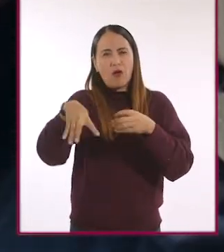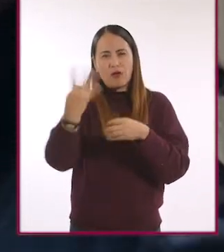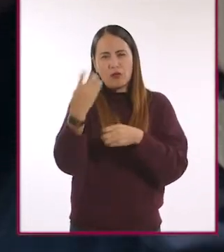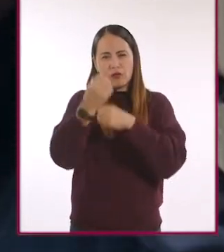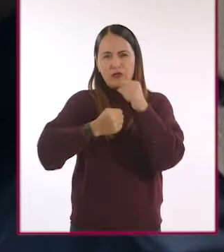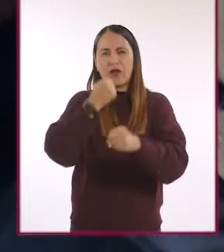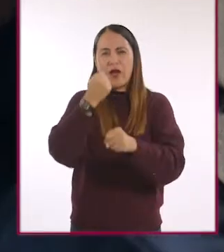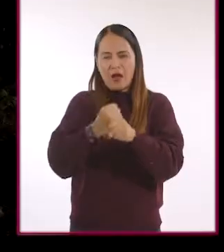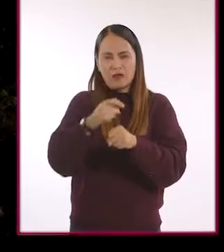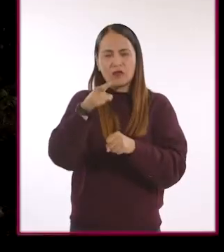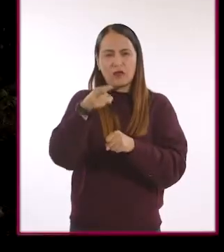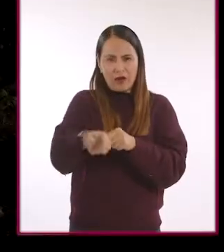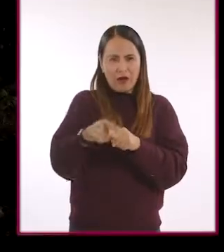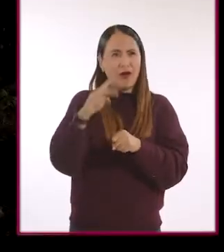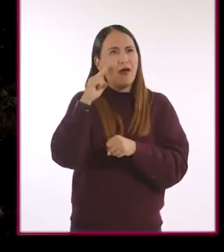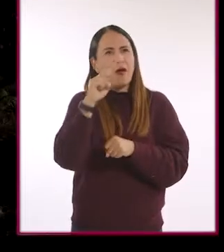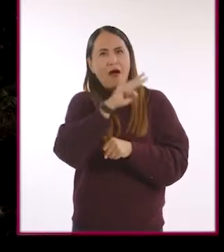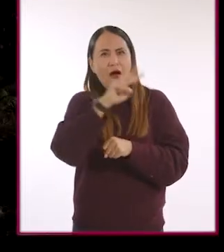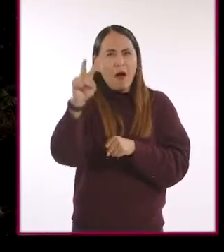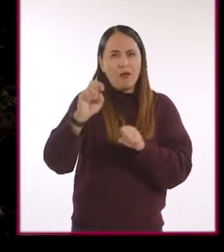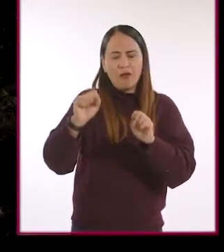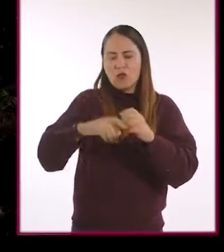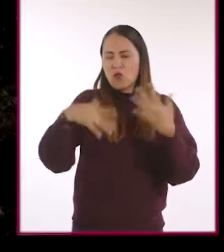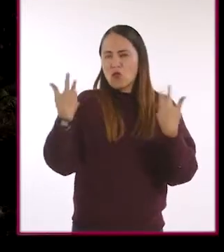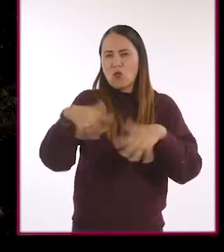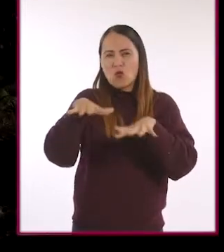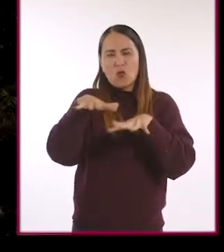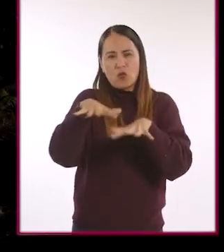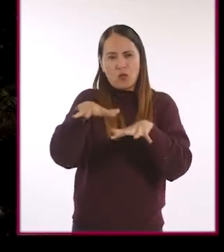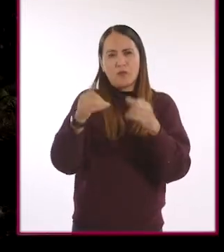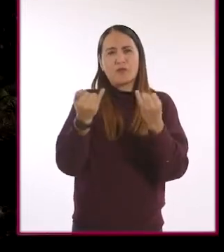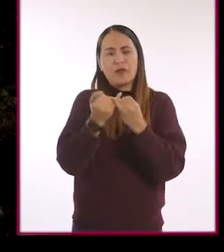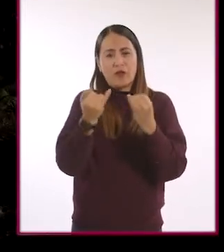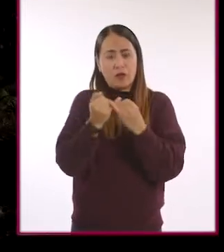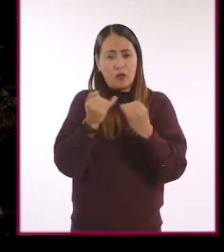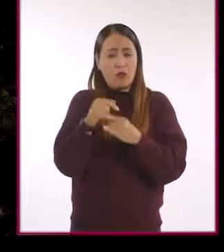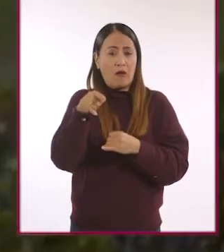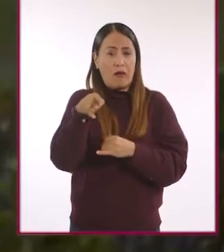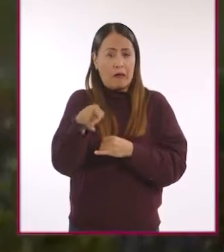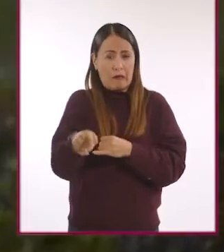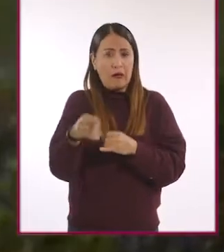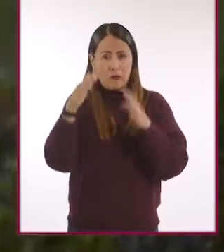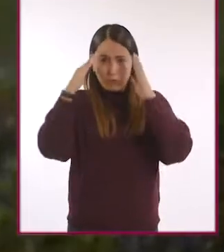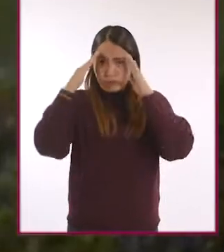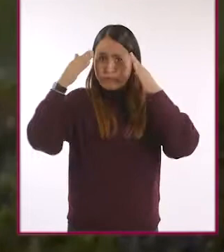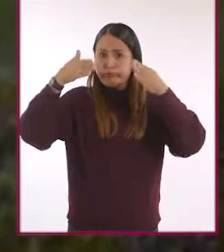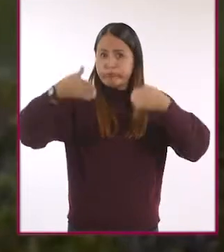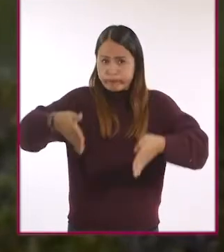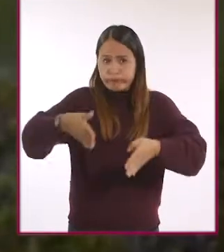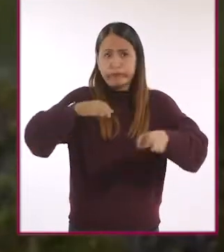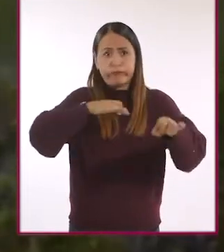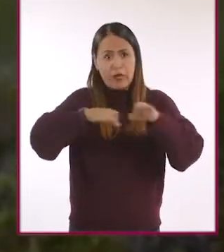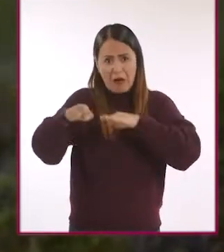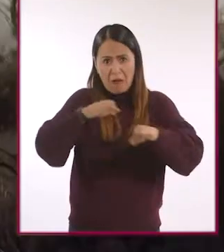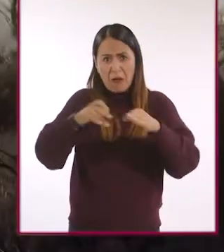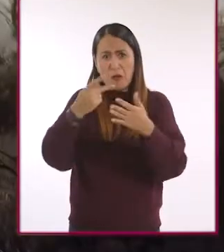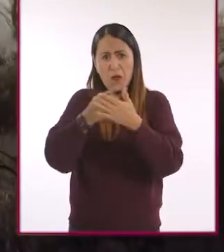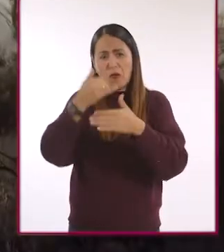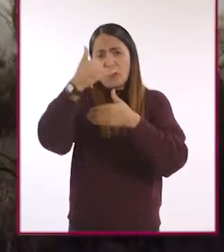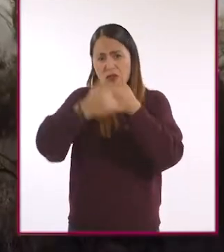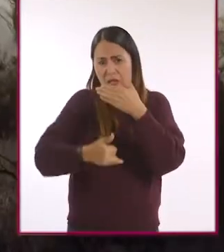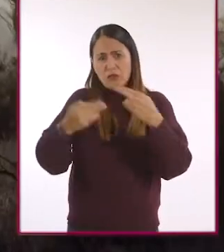la industria de los efectos visuales y con una formación como Digital Matte Artist. Ha formado parte de diversos